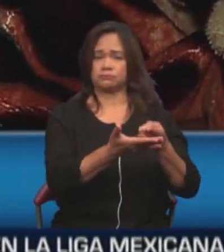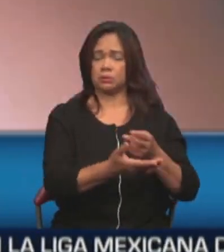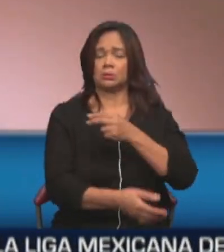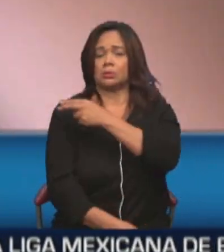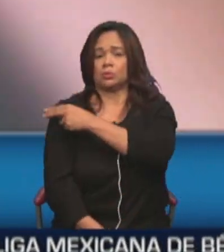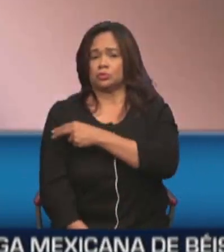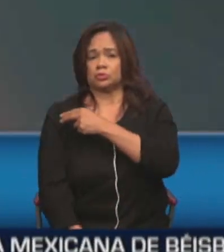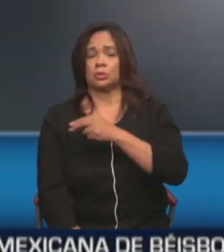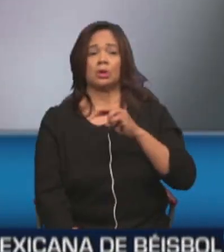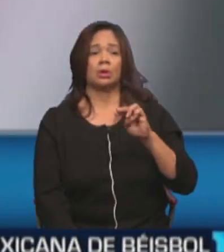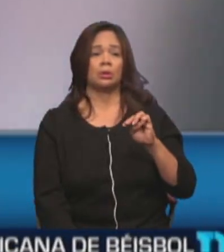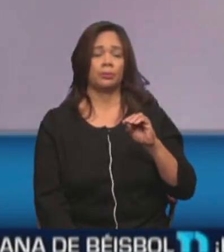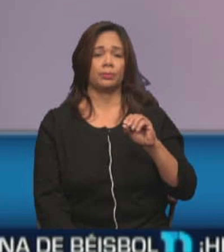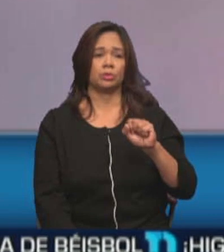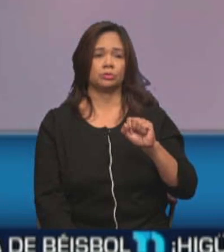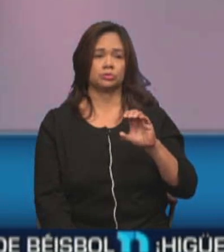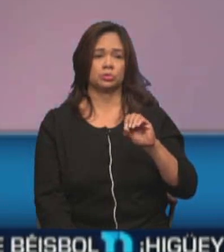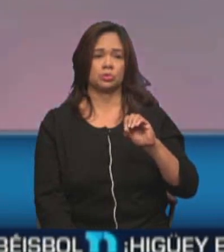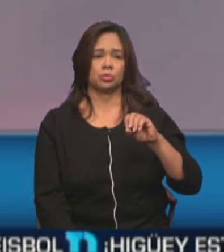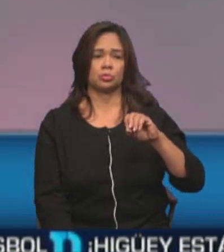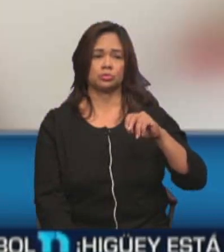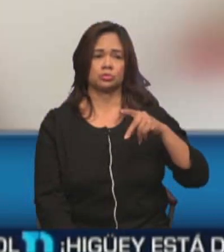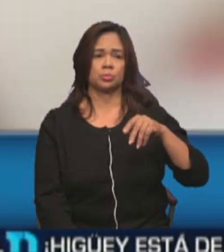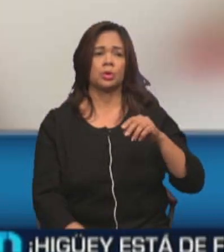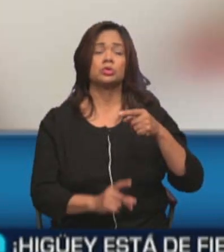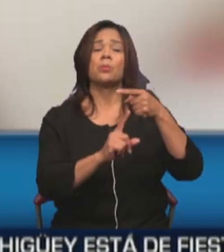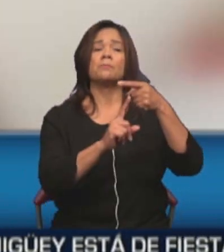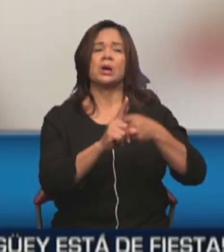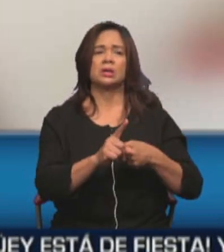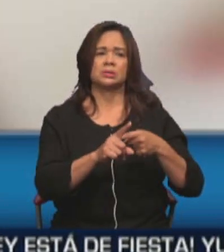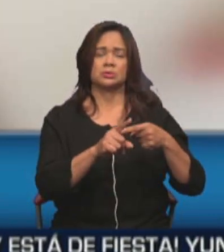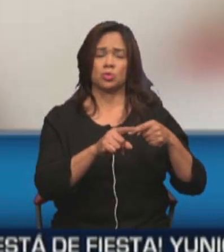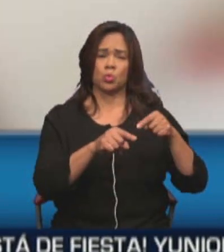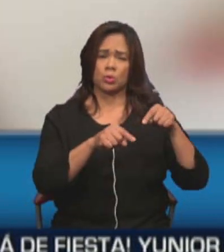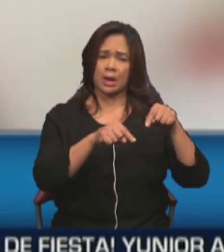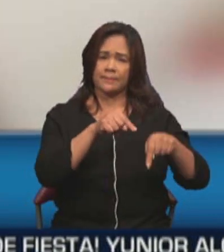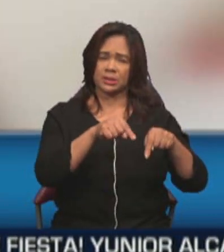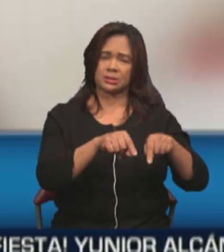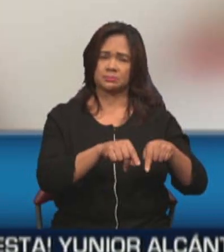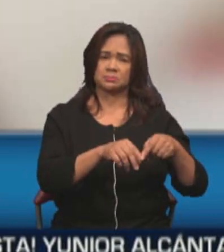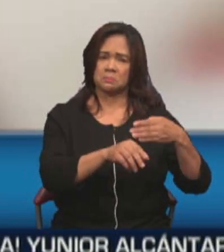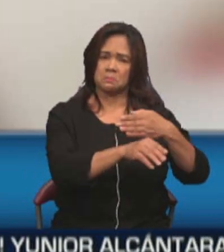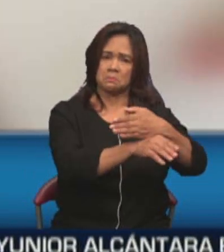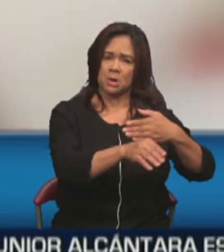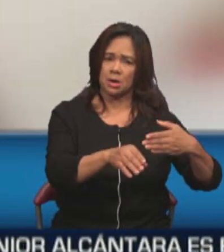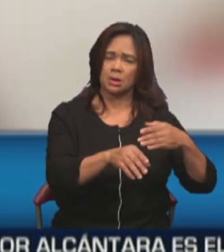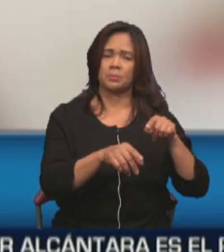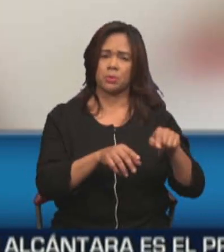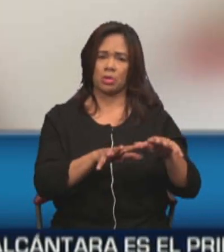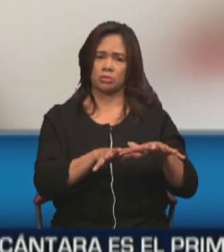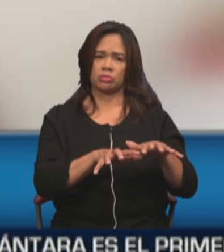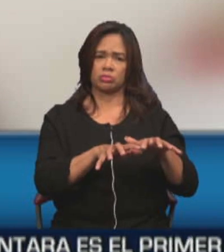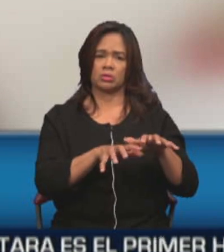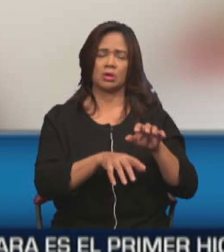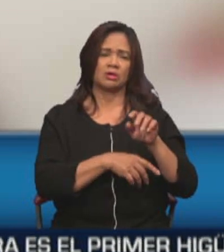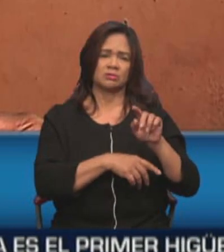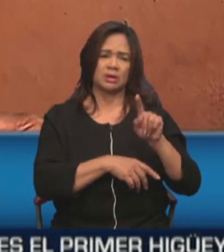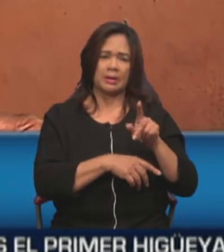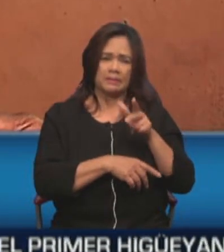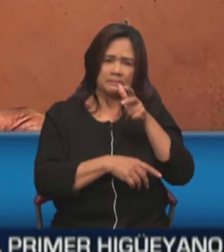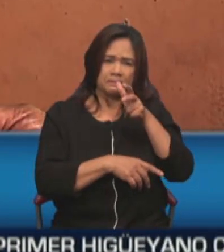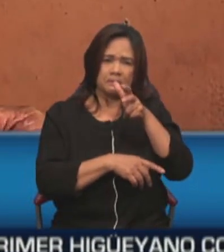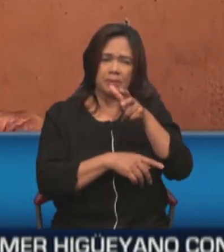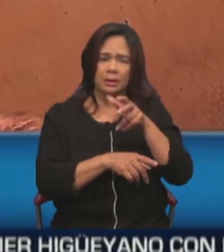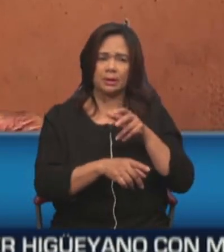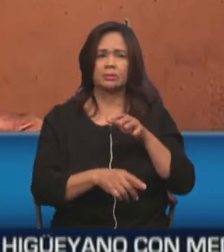hospital Moscoso Puello y luego de un mes le amputaron una pierna porque esta cogió una bacteria.